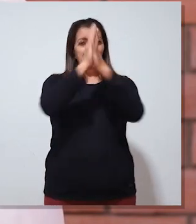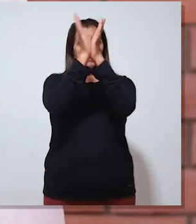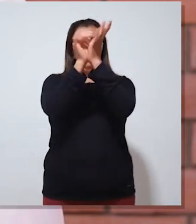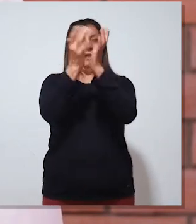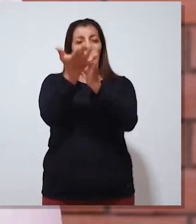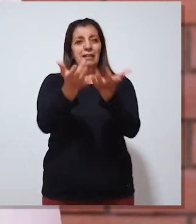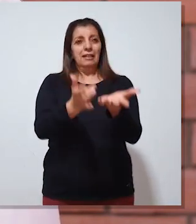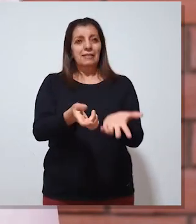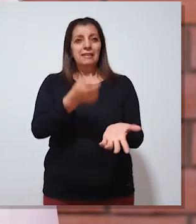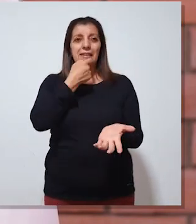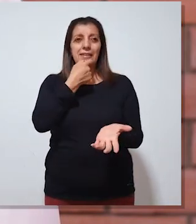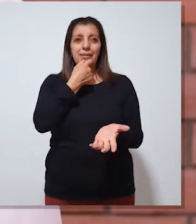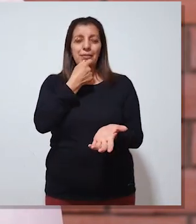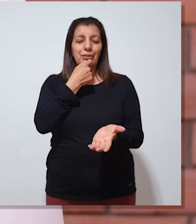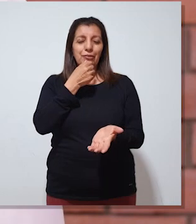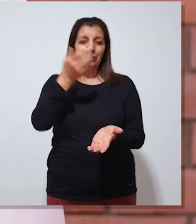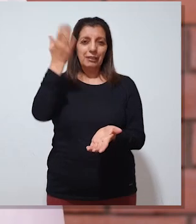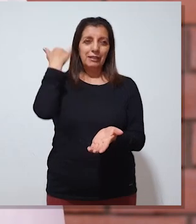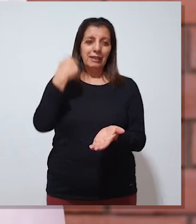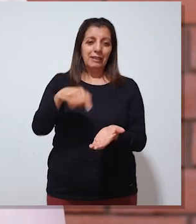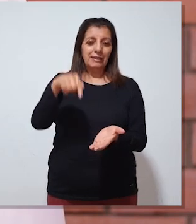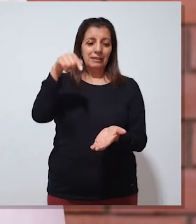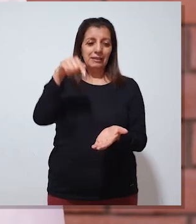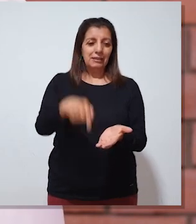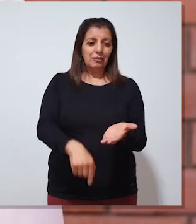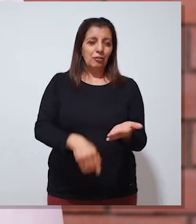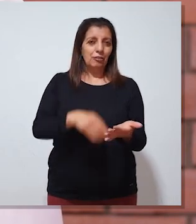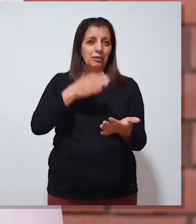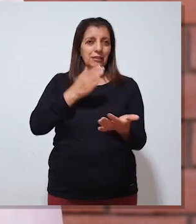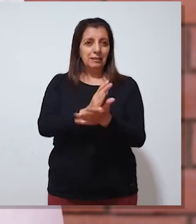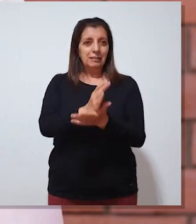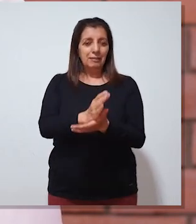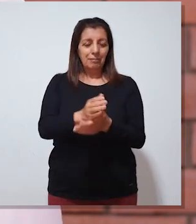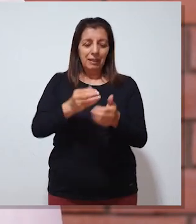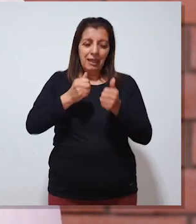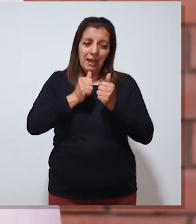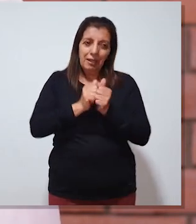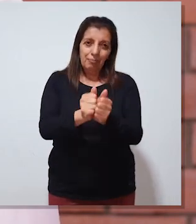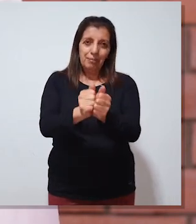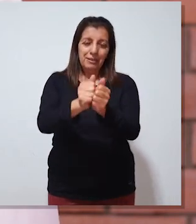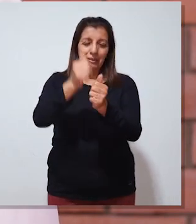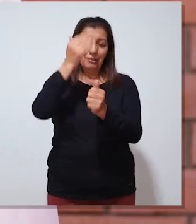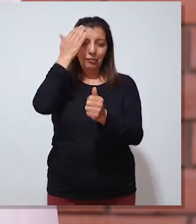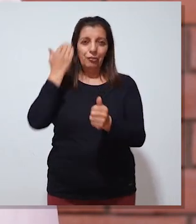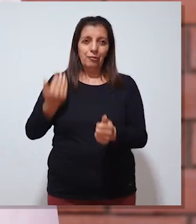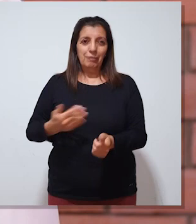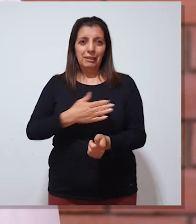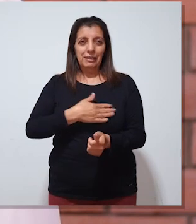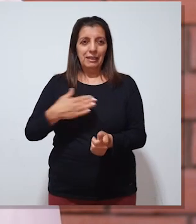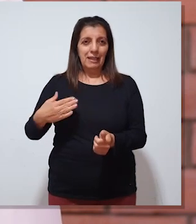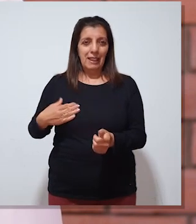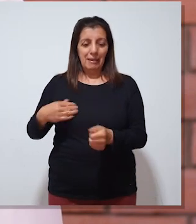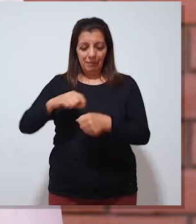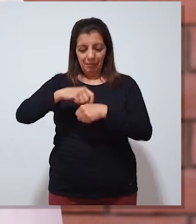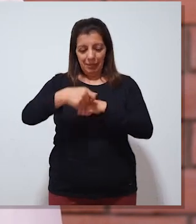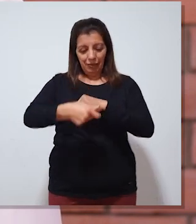hoy, de siempre, a los pies de su Madre, la Virgen del Rosario, renueva su compromiso de ser una